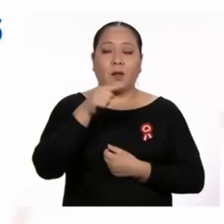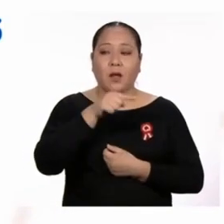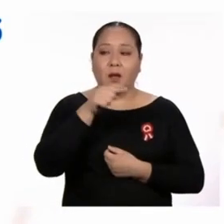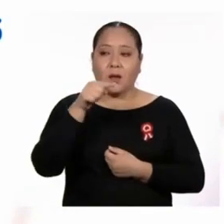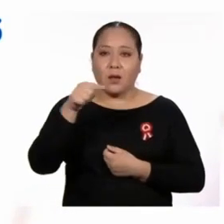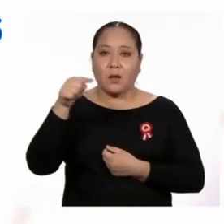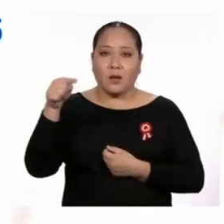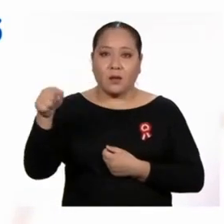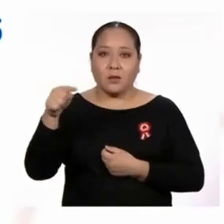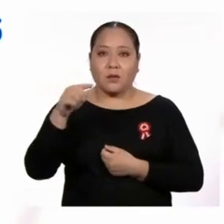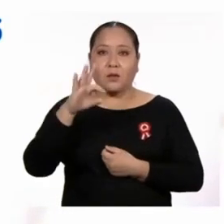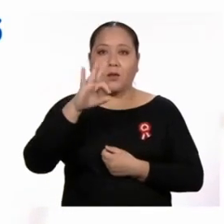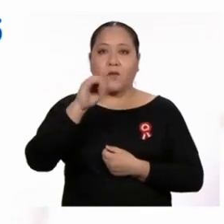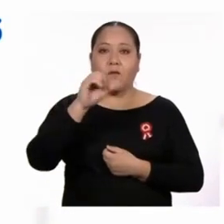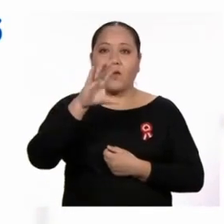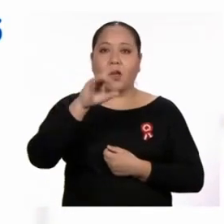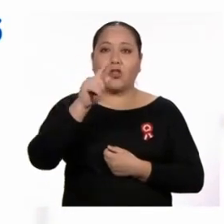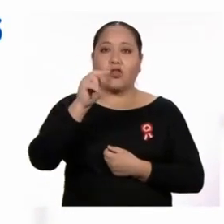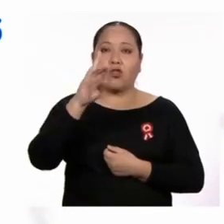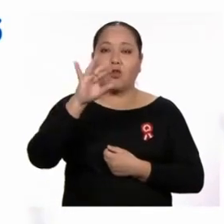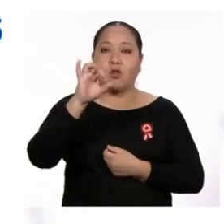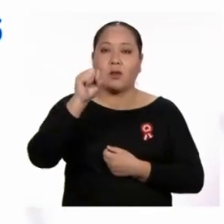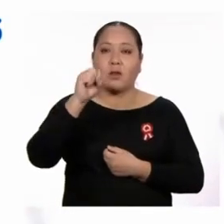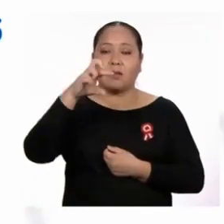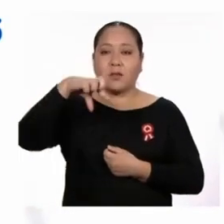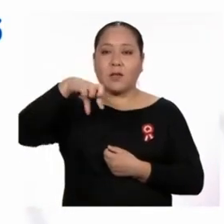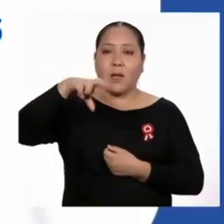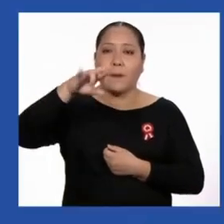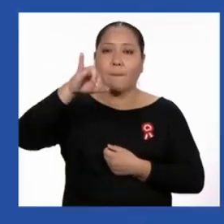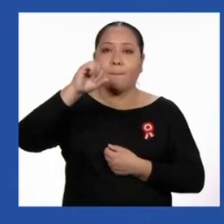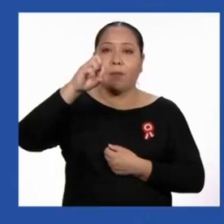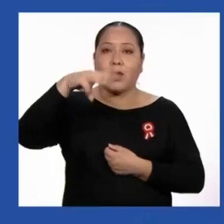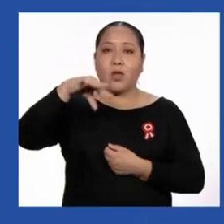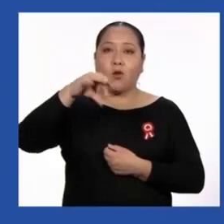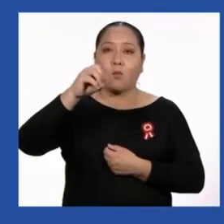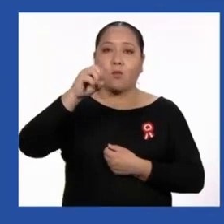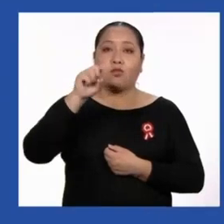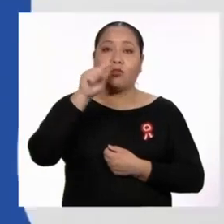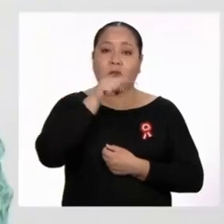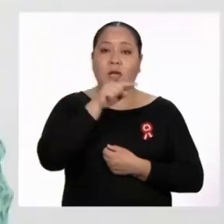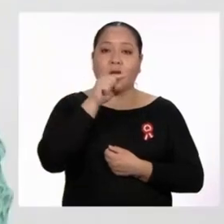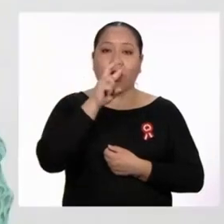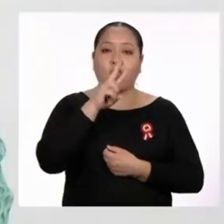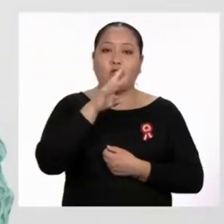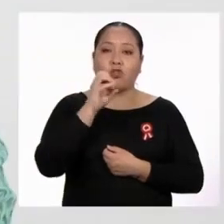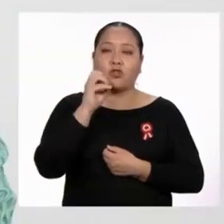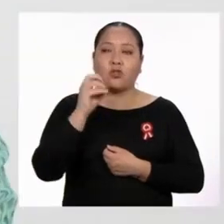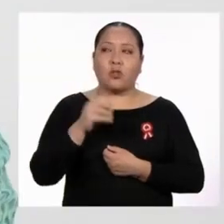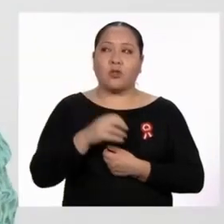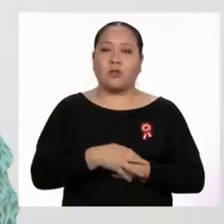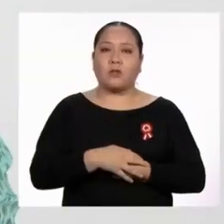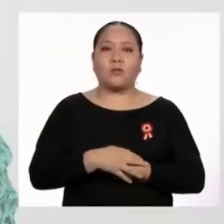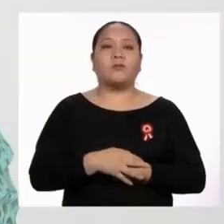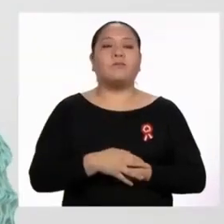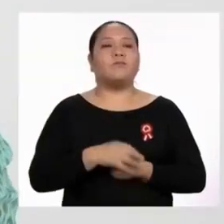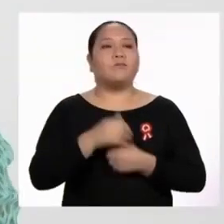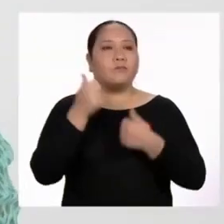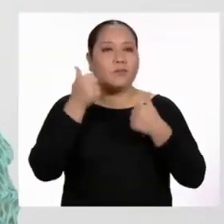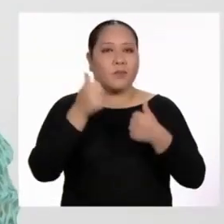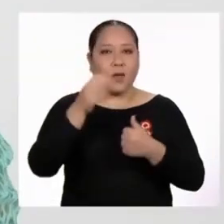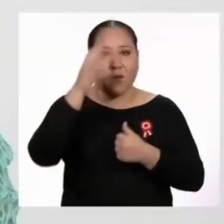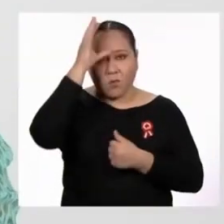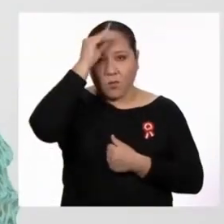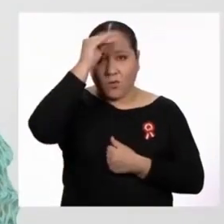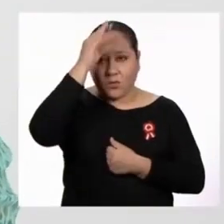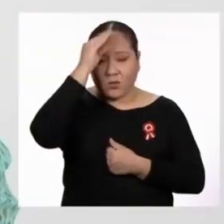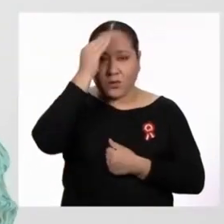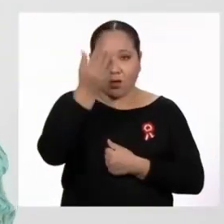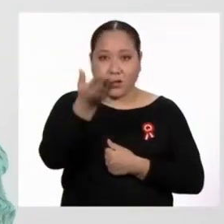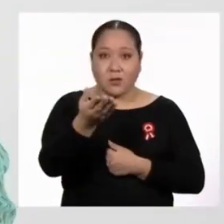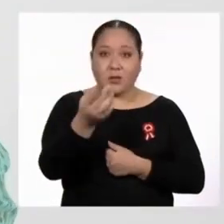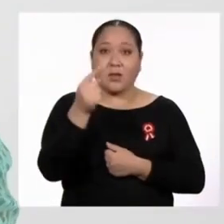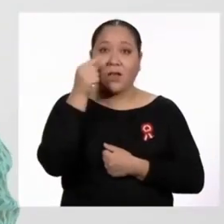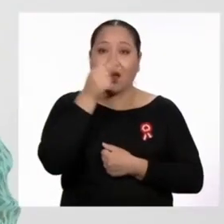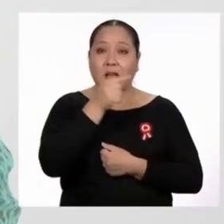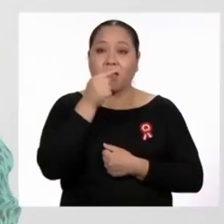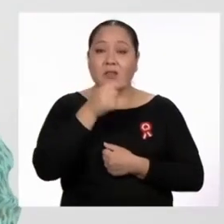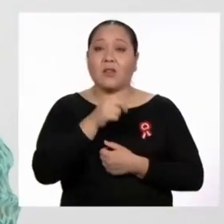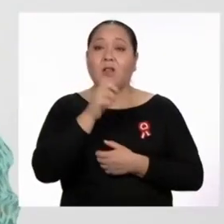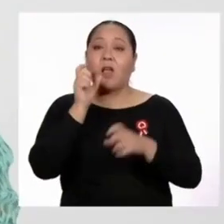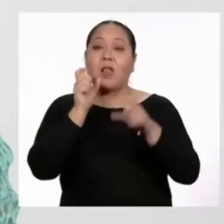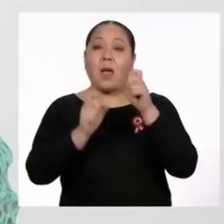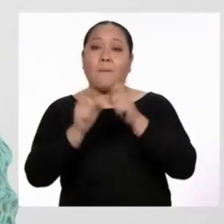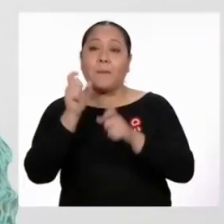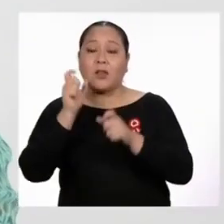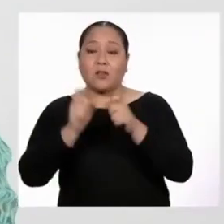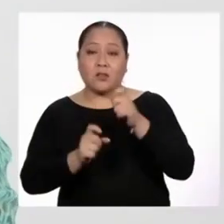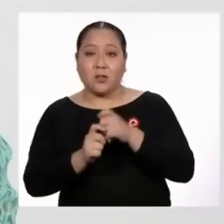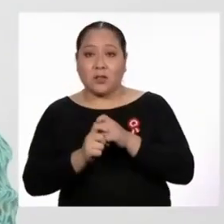Estos son los factores primos de 200. Muy bien. Chicas y chicos, así es como las